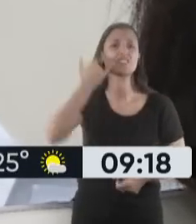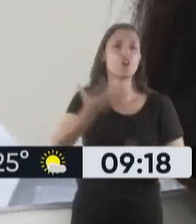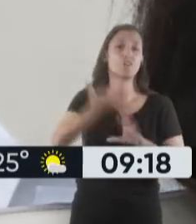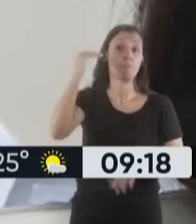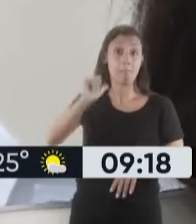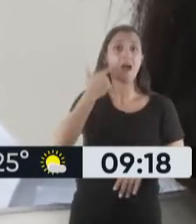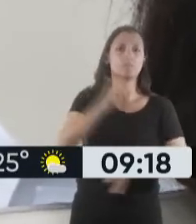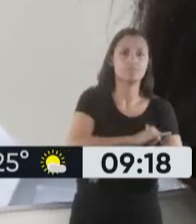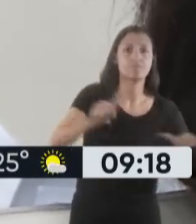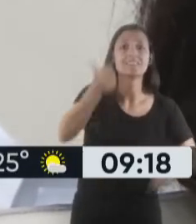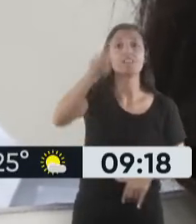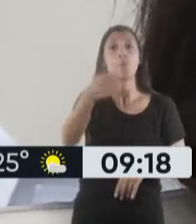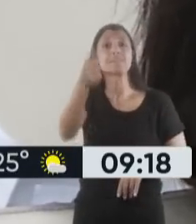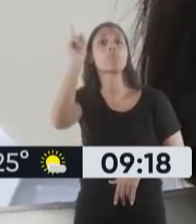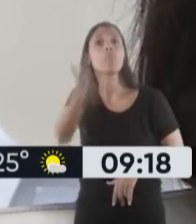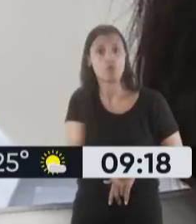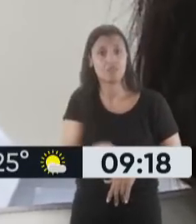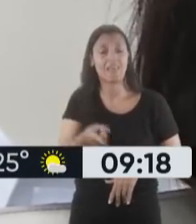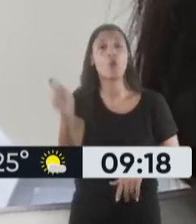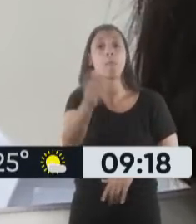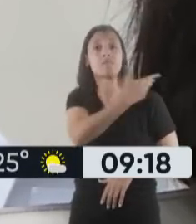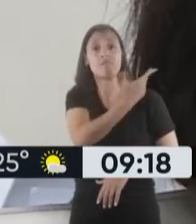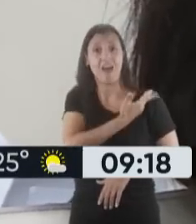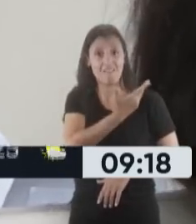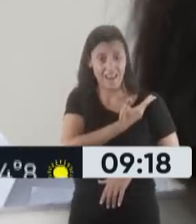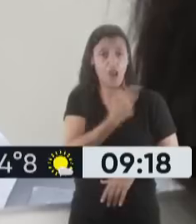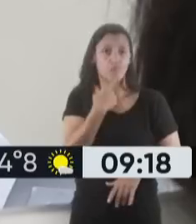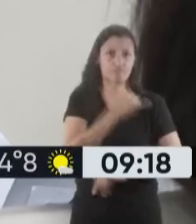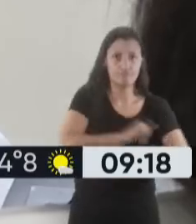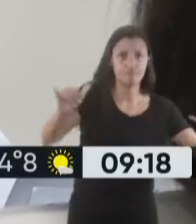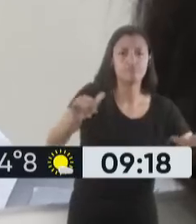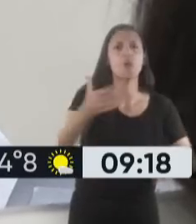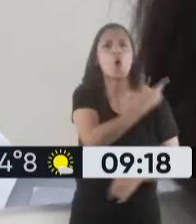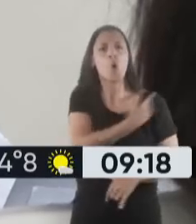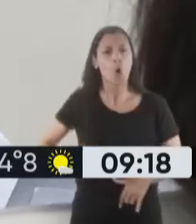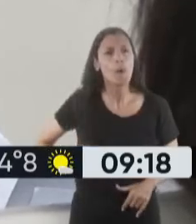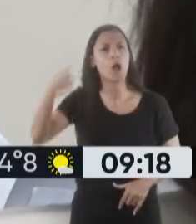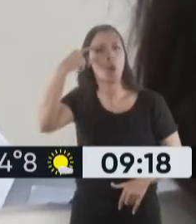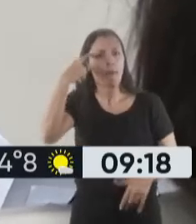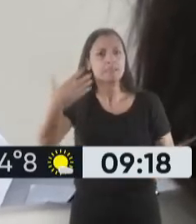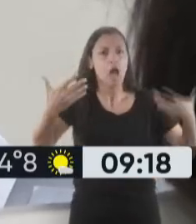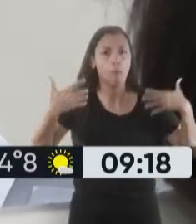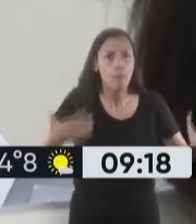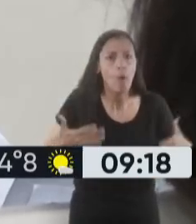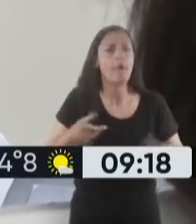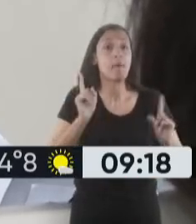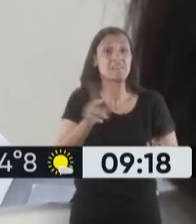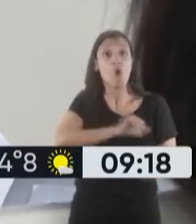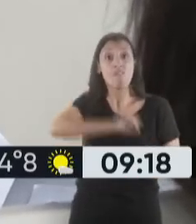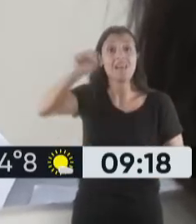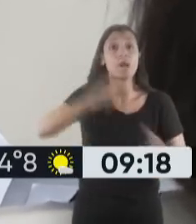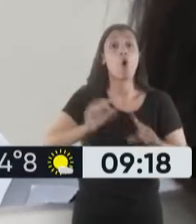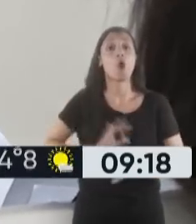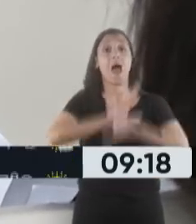día martes 6,6% del mes de febrero por parte del INDEC. ¿El gobierno considera de que puede darse la de la inflación anual